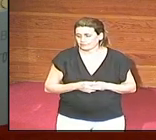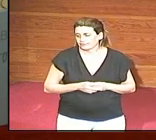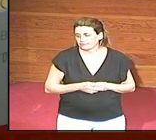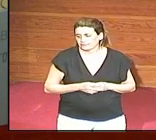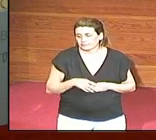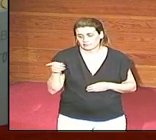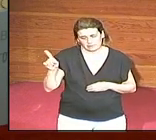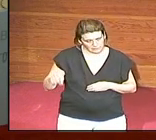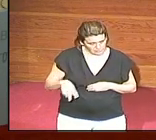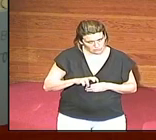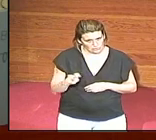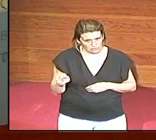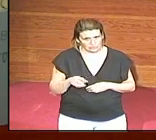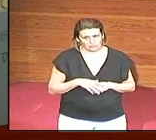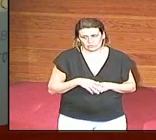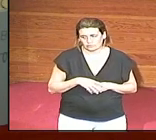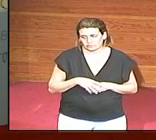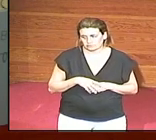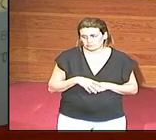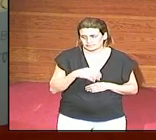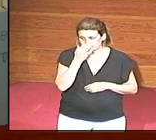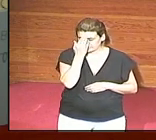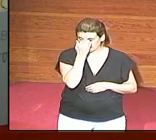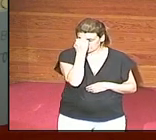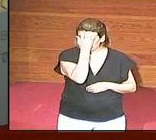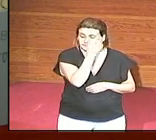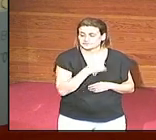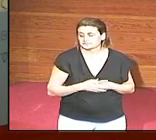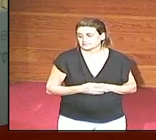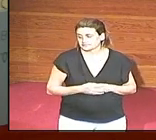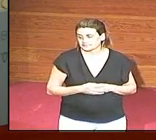Esto también desde una perspectiva un poco más enrevesada.